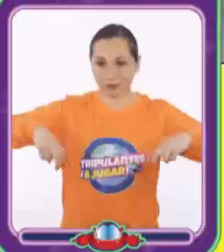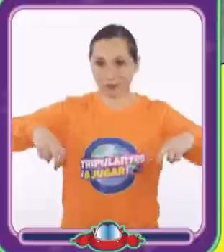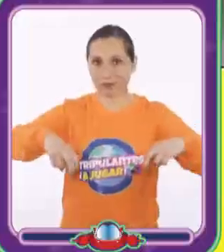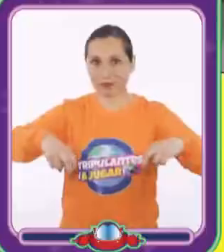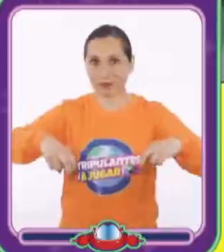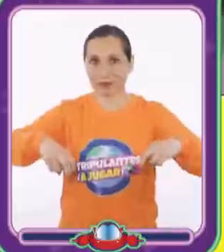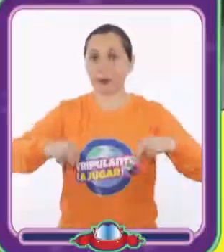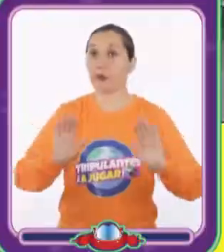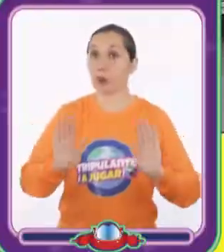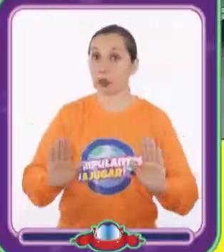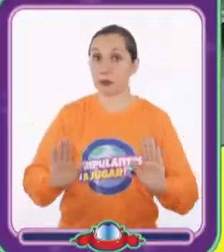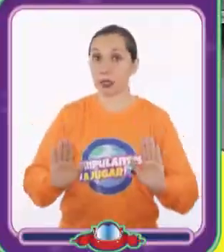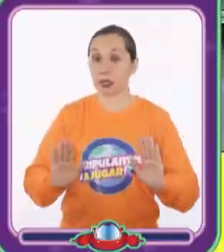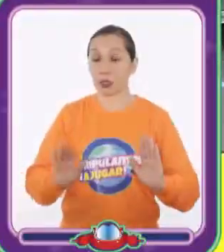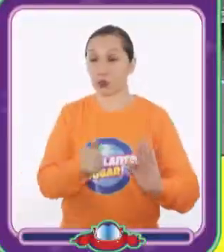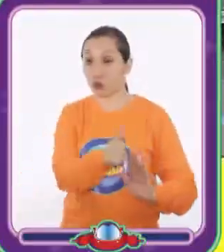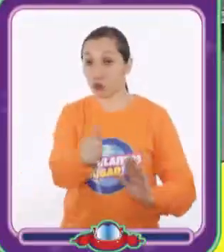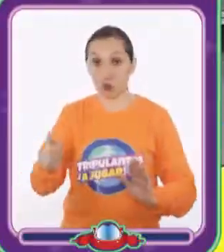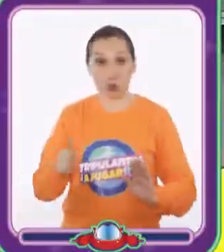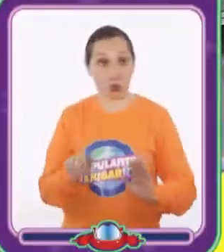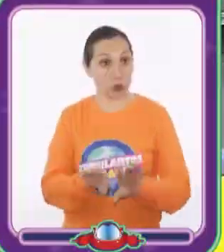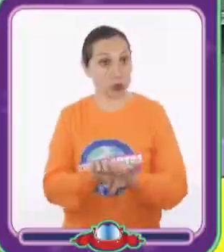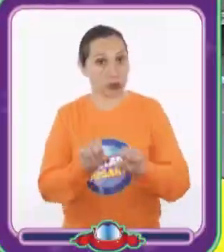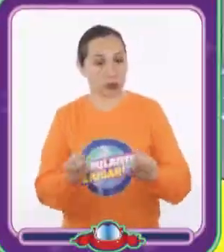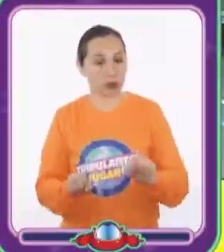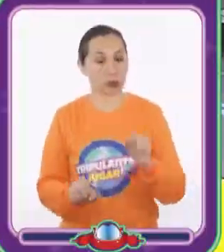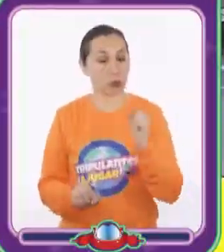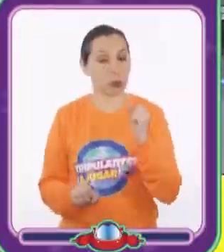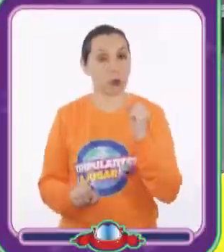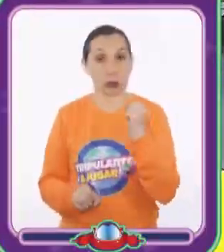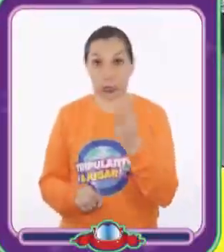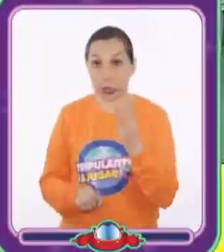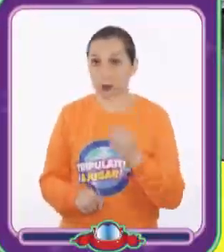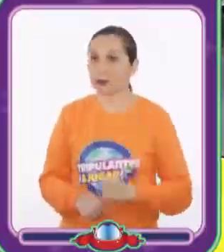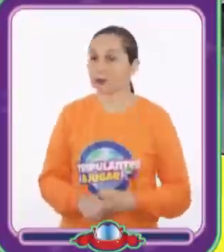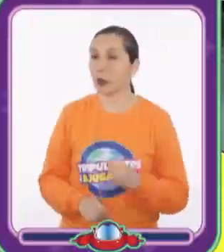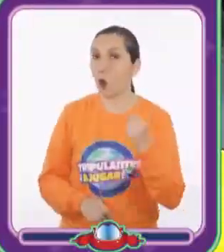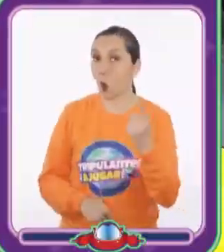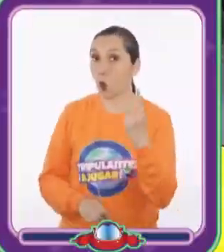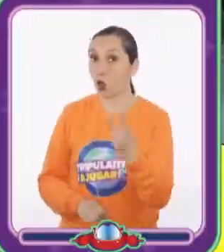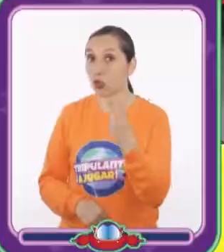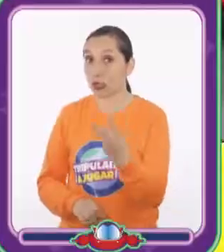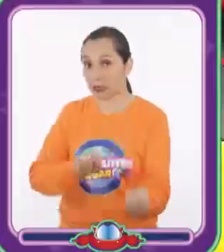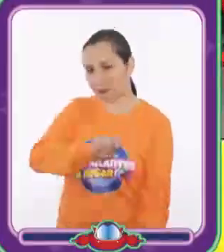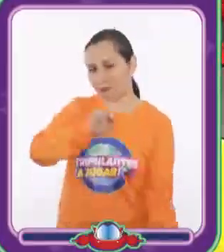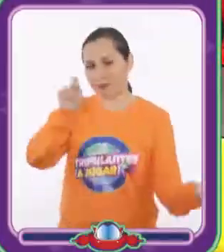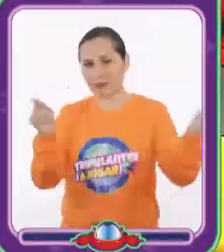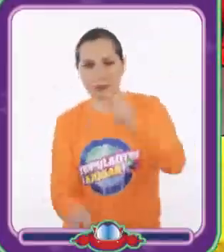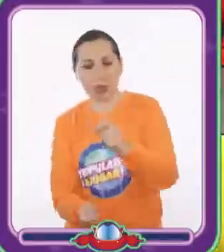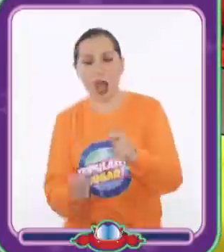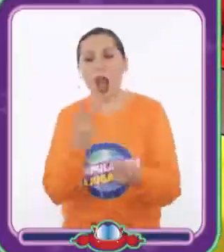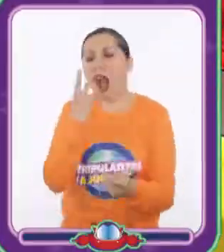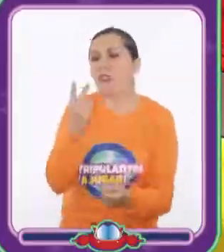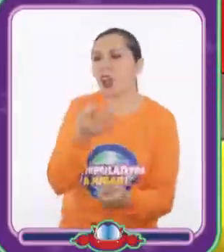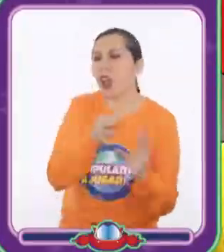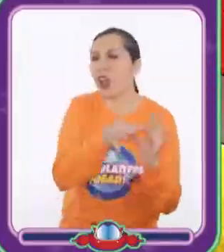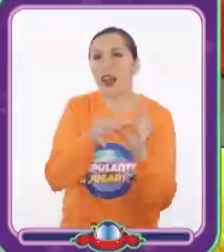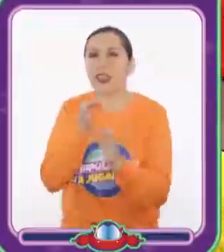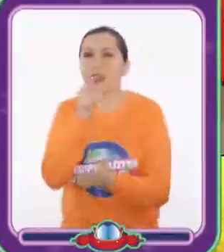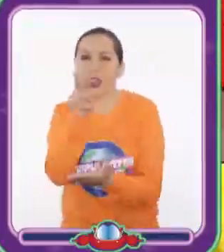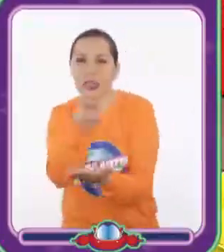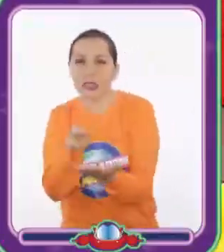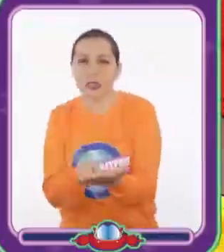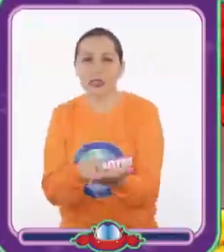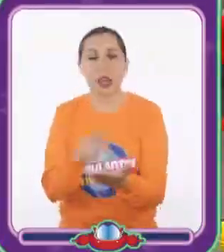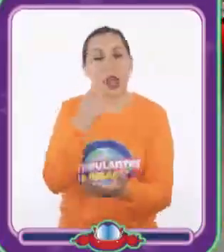entonces. Muy bien. Vamos a esperar, Bruno, que estemos todas y todos. A la cuenta de tres, lo damos vuelta. ¡Un, dos, tres! ¡Veamos! ¿Qué dice? A